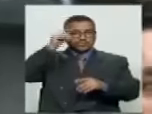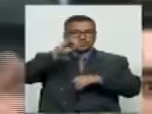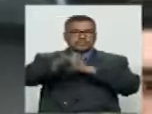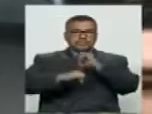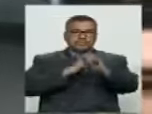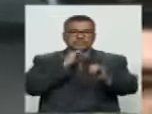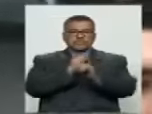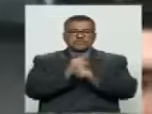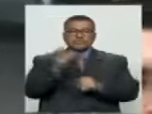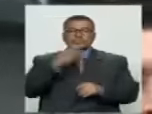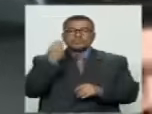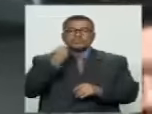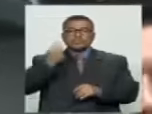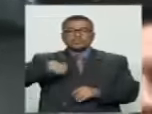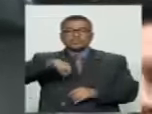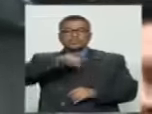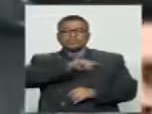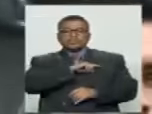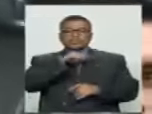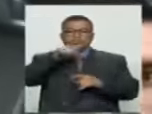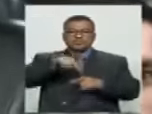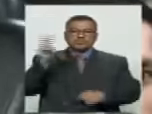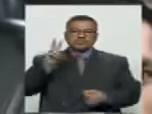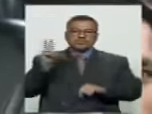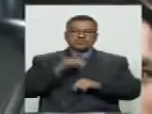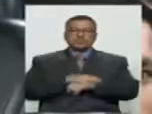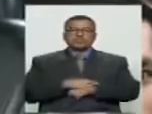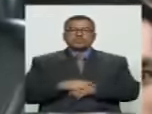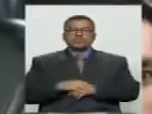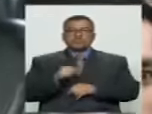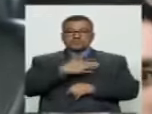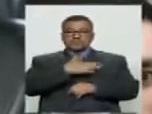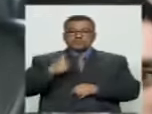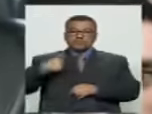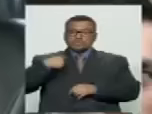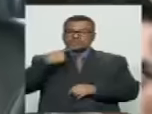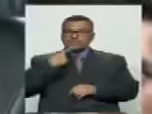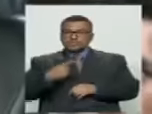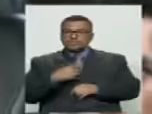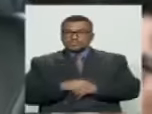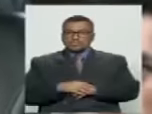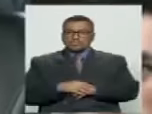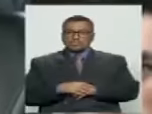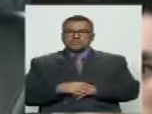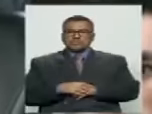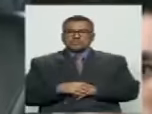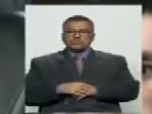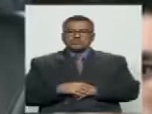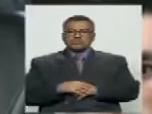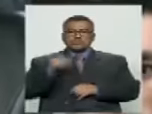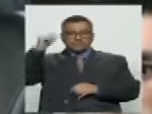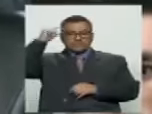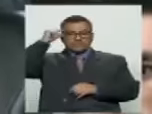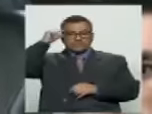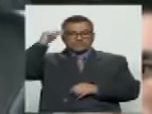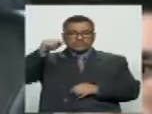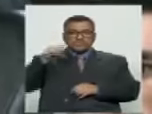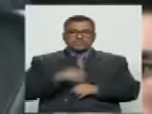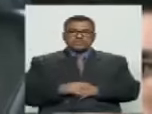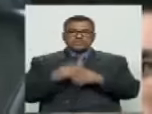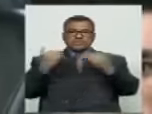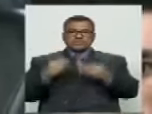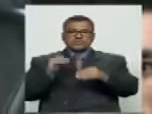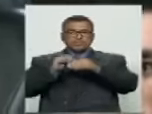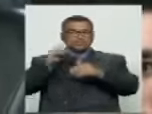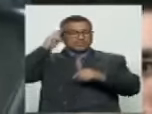Y nosotros, los bolivarianos, los patriotas desde Venezuela, tenemos que señalar que es un día que debe llamar